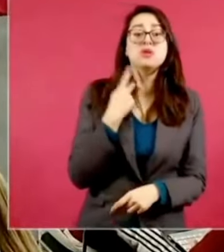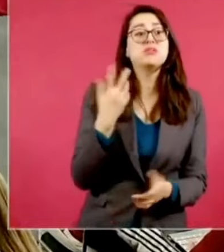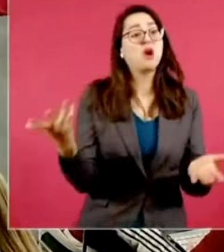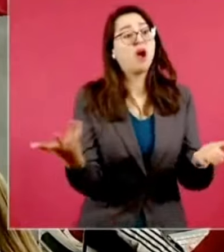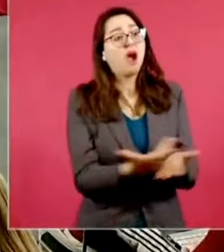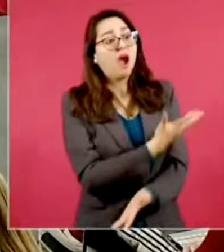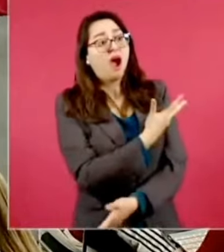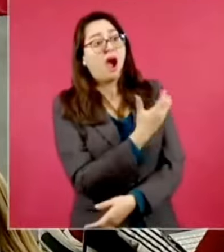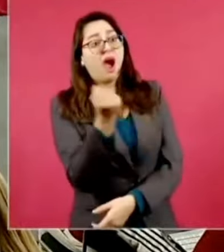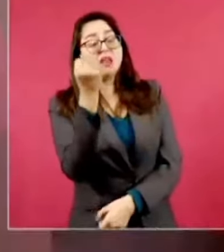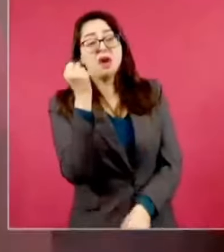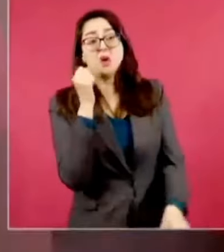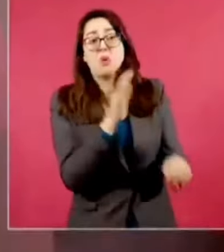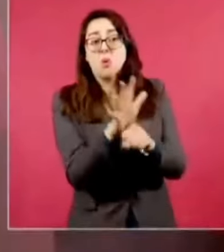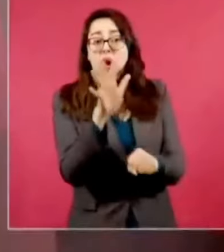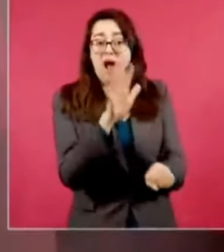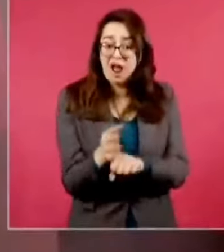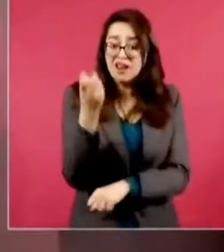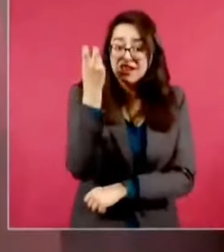qué coalición gana.